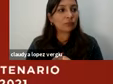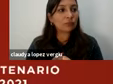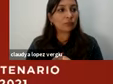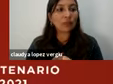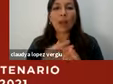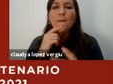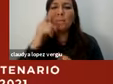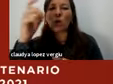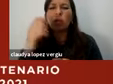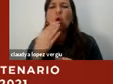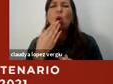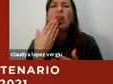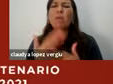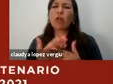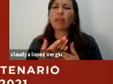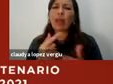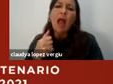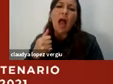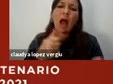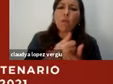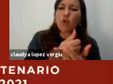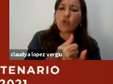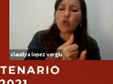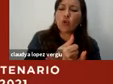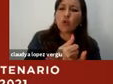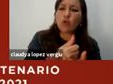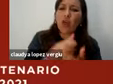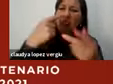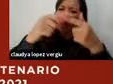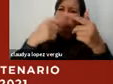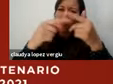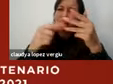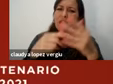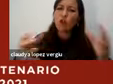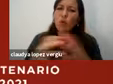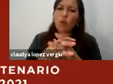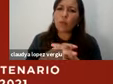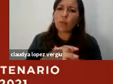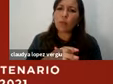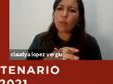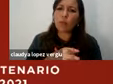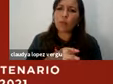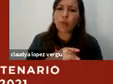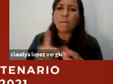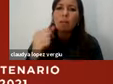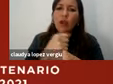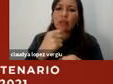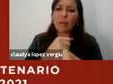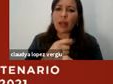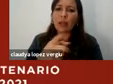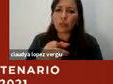Dice, ¿cuán importante ha sido el apoyo y la orientación de diferentes organismos para que puedan realizar los emprendimientos que